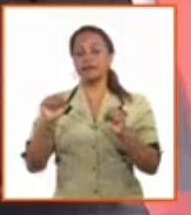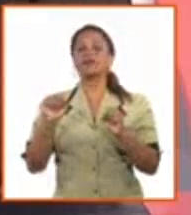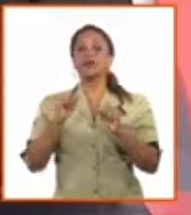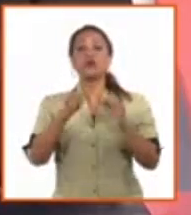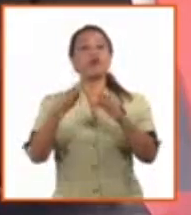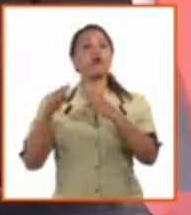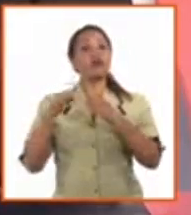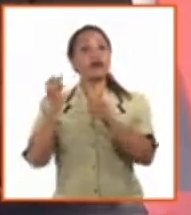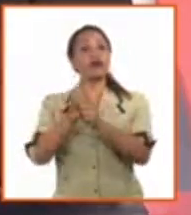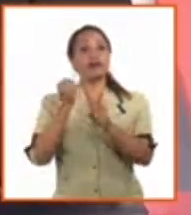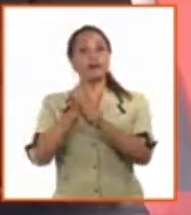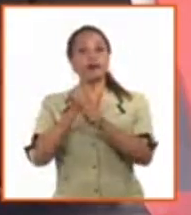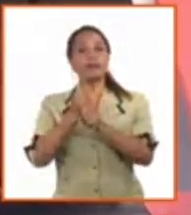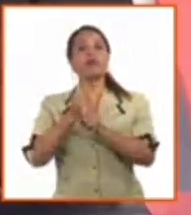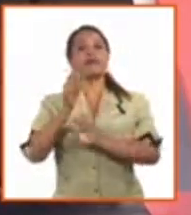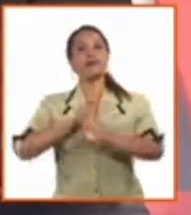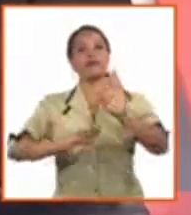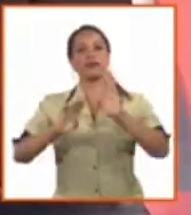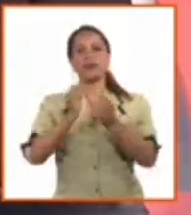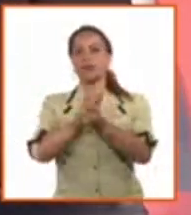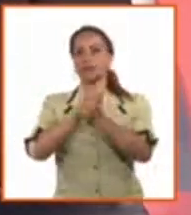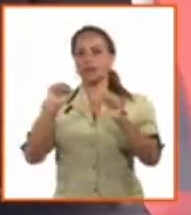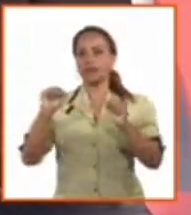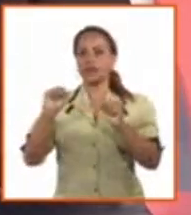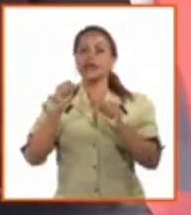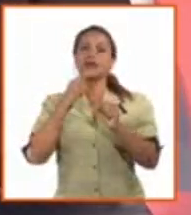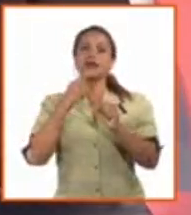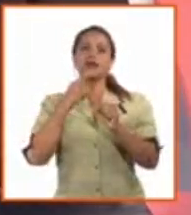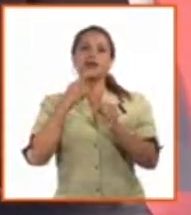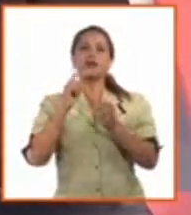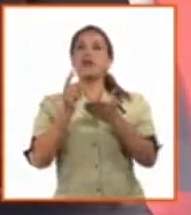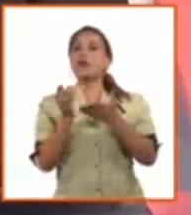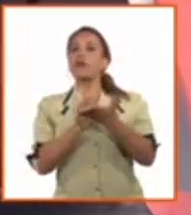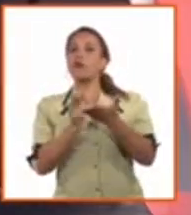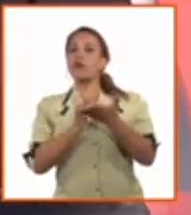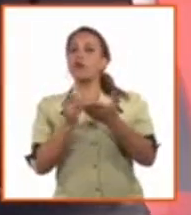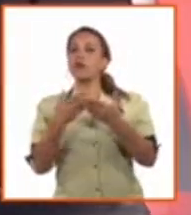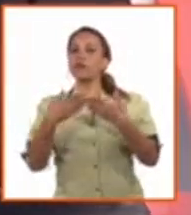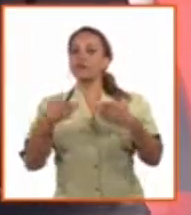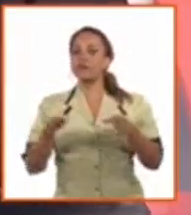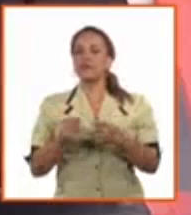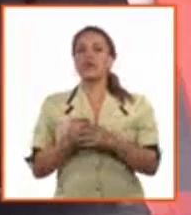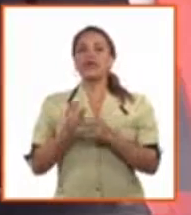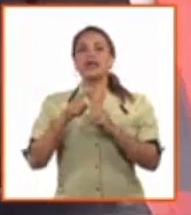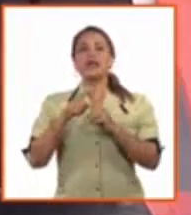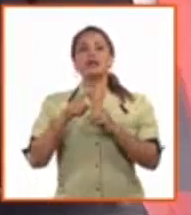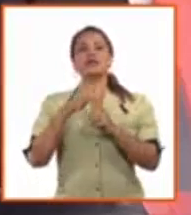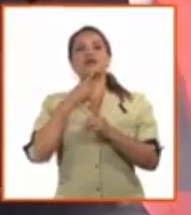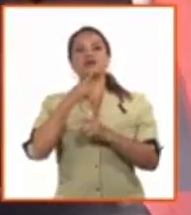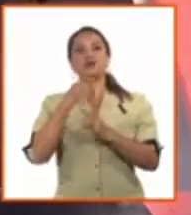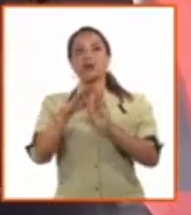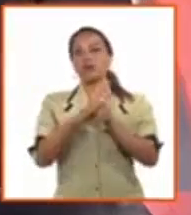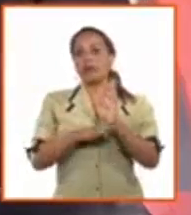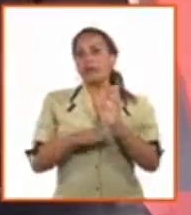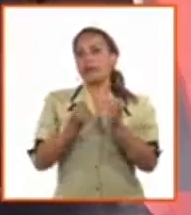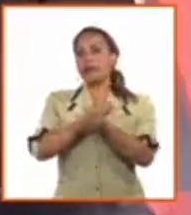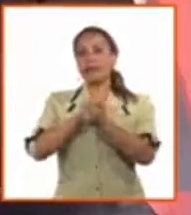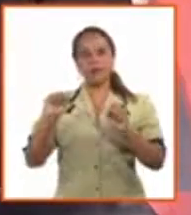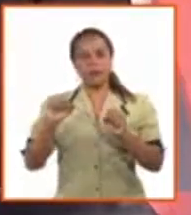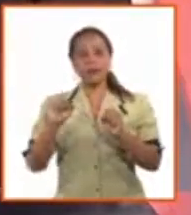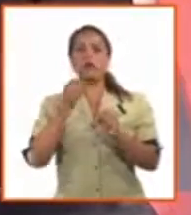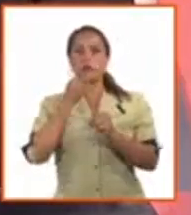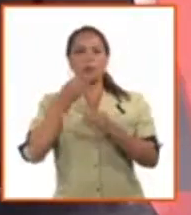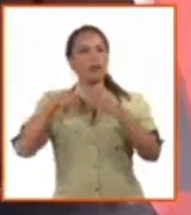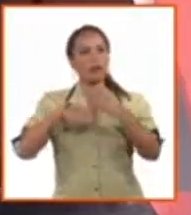en el país que trabaja el tema por supuesto de defensa de soberanía de código abierto la filosofía de software libre en manera general y